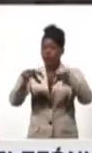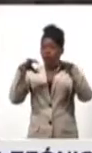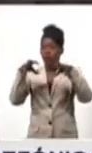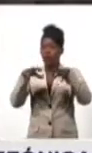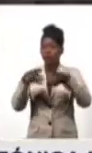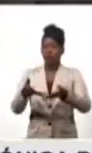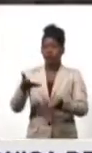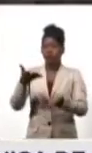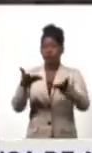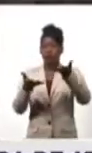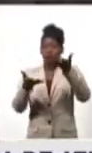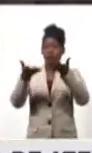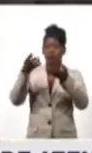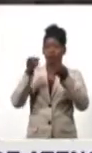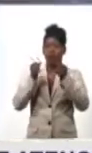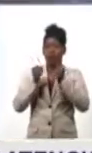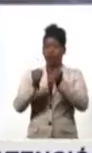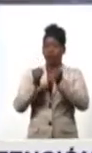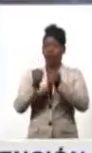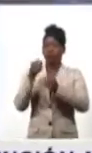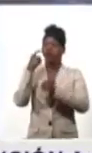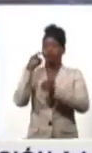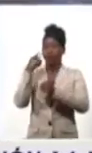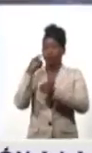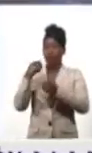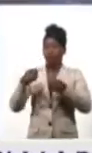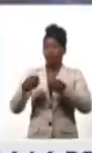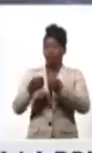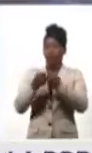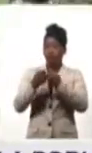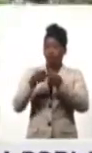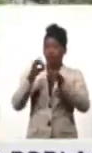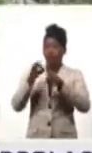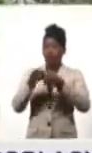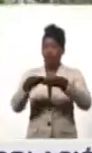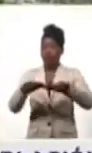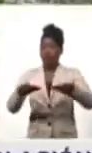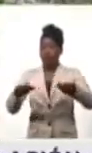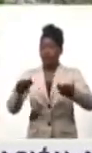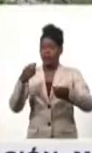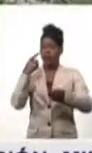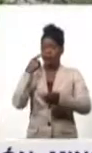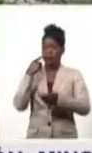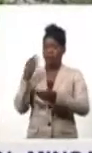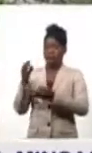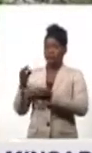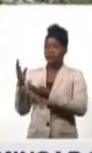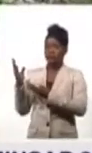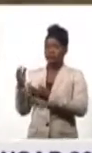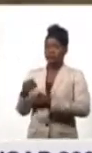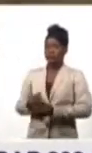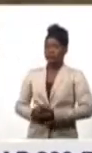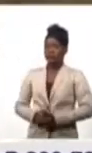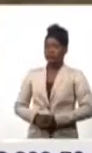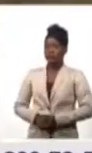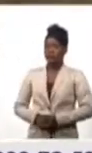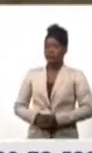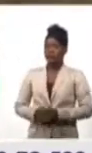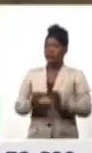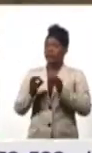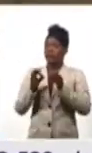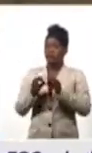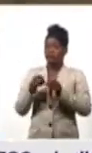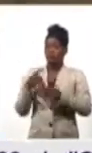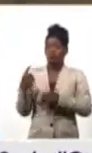estos 2 fenómenos, así como las intensas lluvias y los incendios forestales. Todos los resultados de estos estudios forman parte